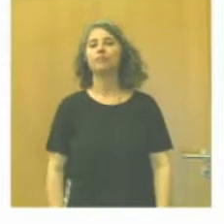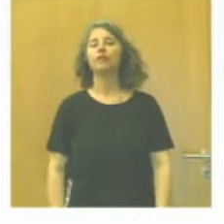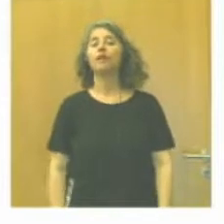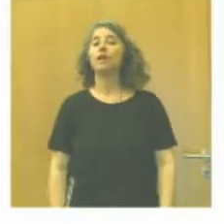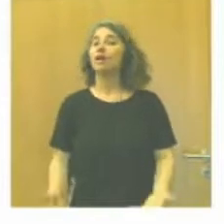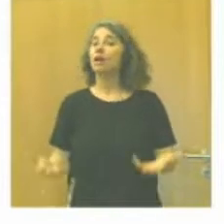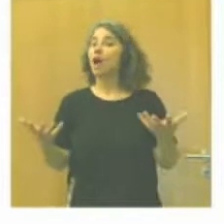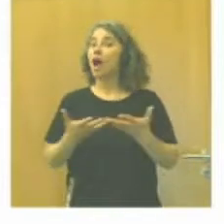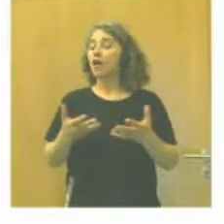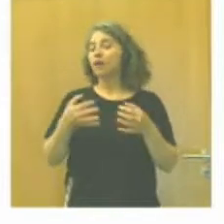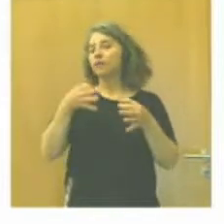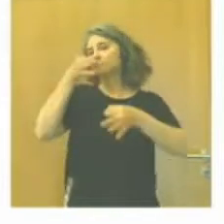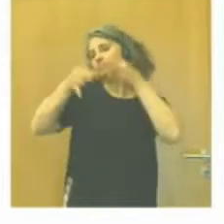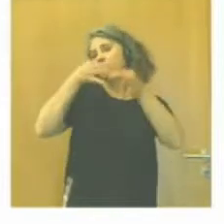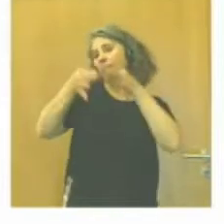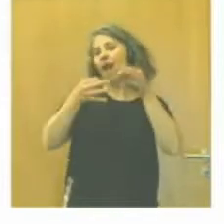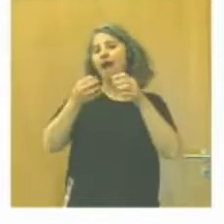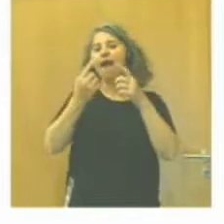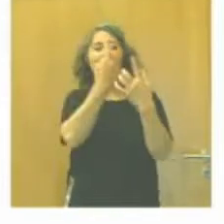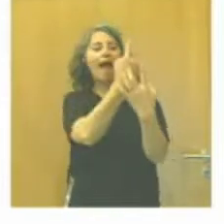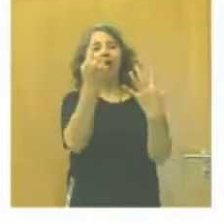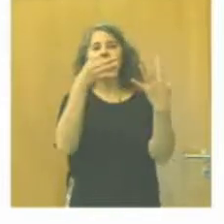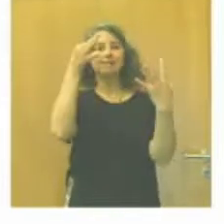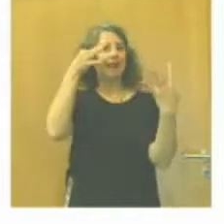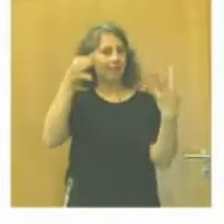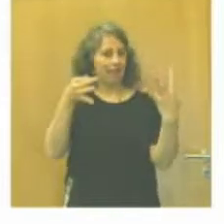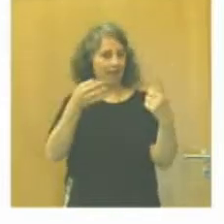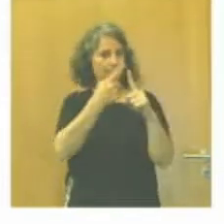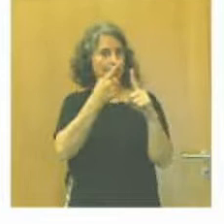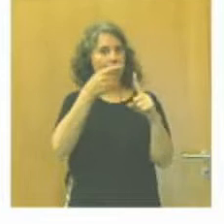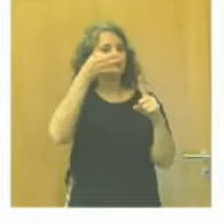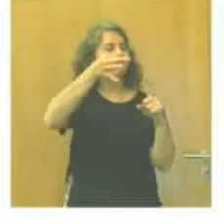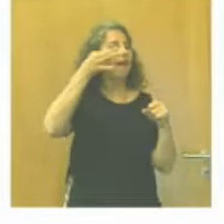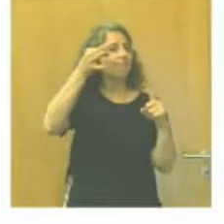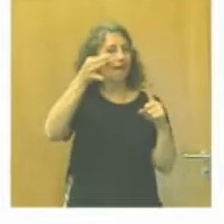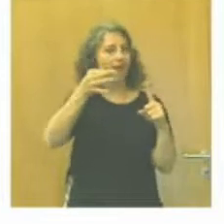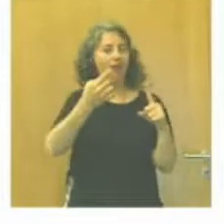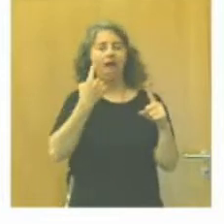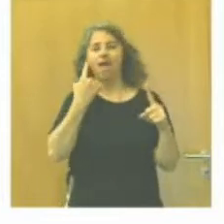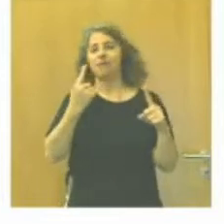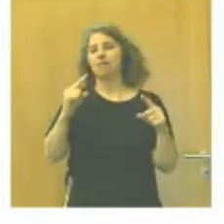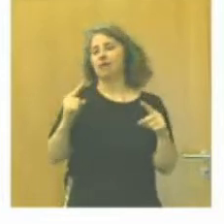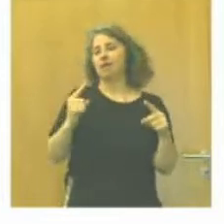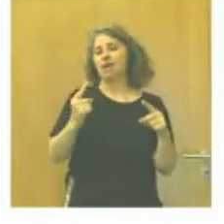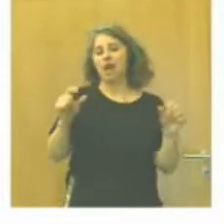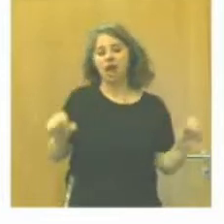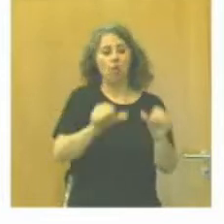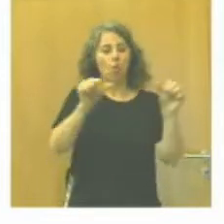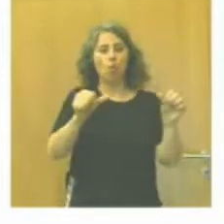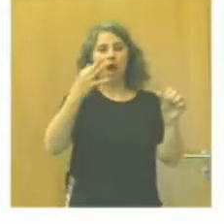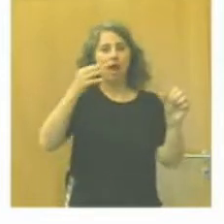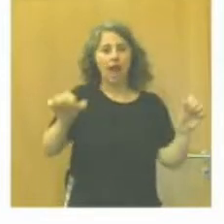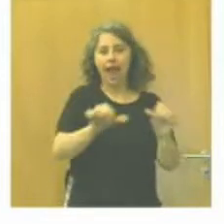Y ahora voy a describir un poco cada estrategia. La primera estrategia, como he dicho, es la implementación y cumplimiento de las